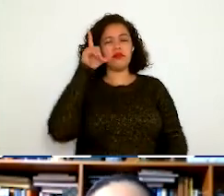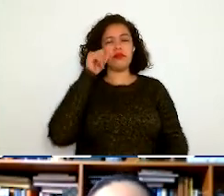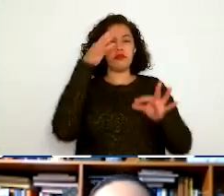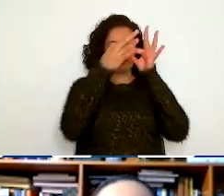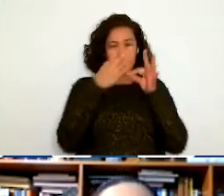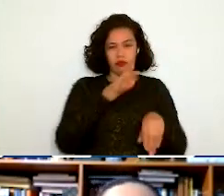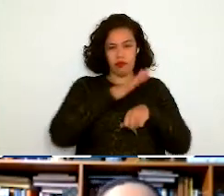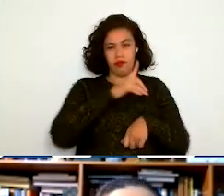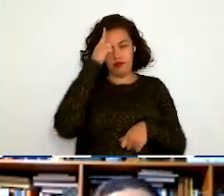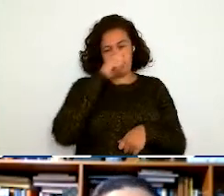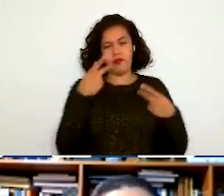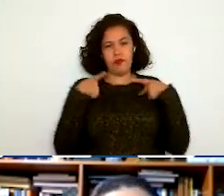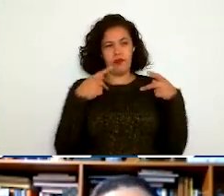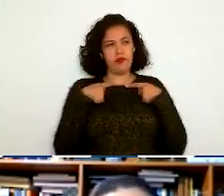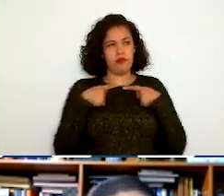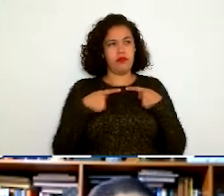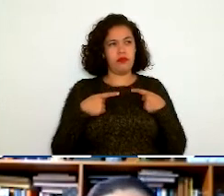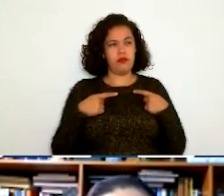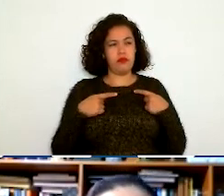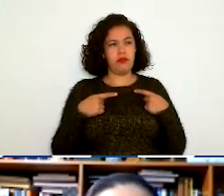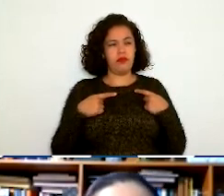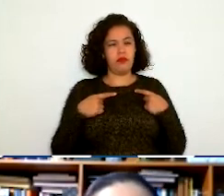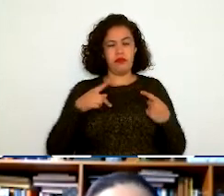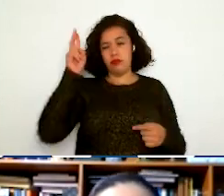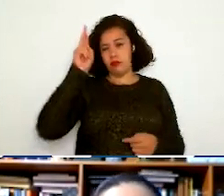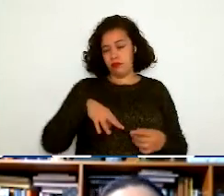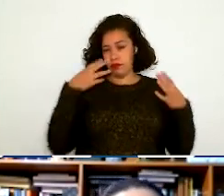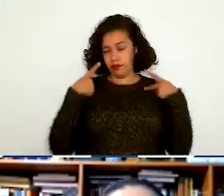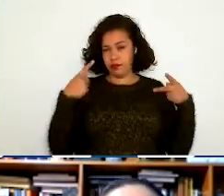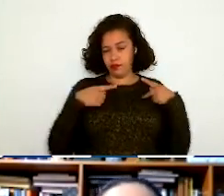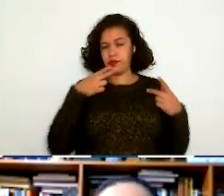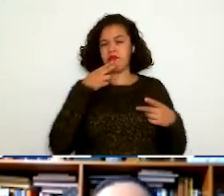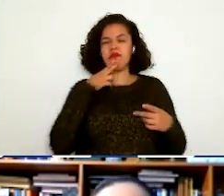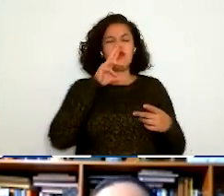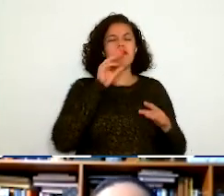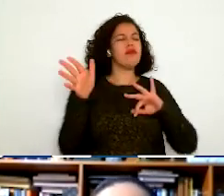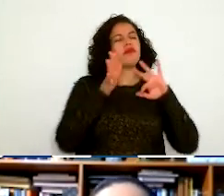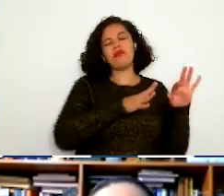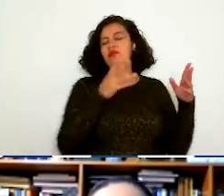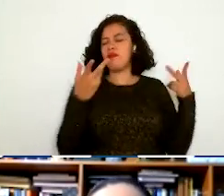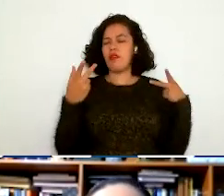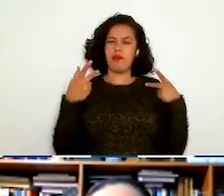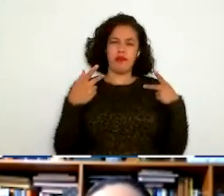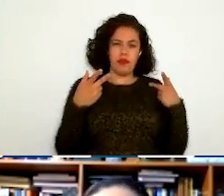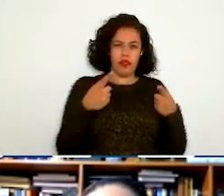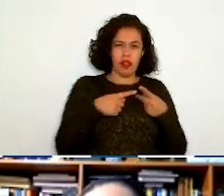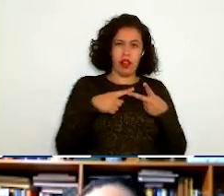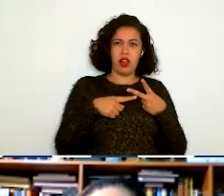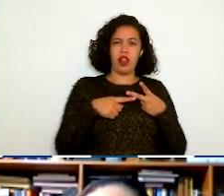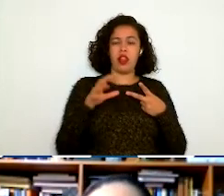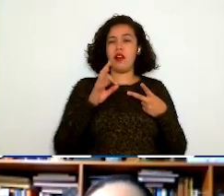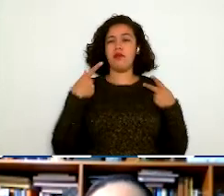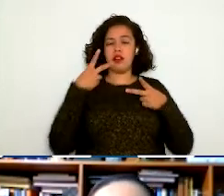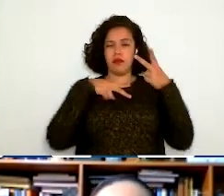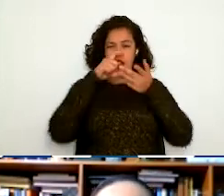puntualmente, como personas, ¿no? Realmente son personas más que usuarios, más que a lo mejor a veces